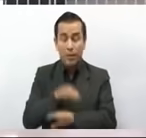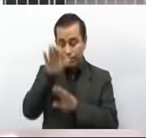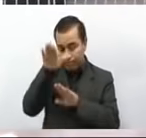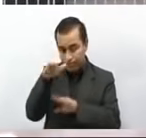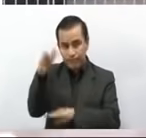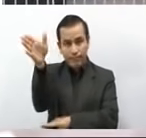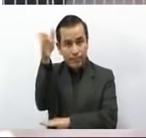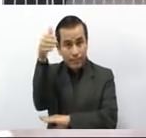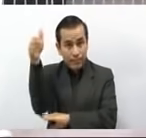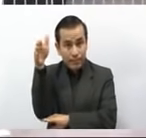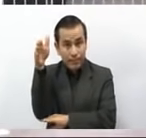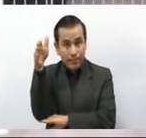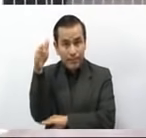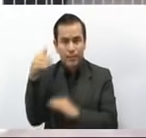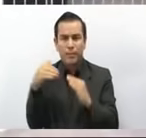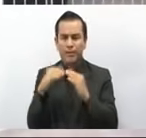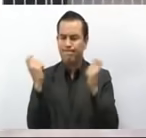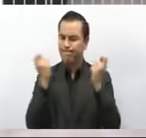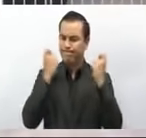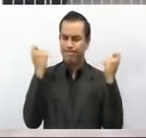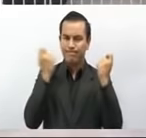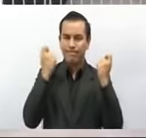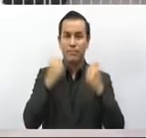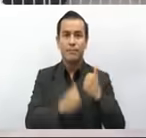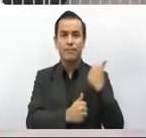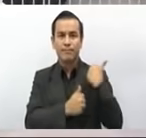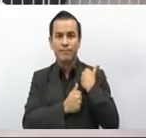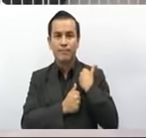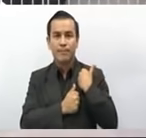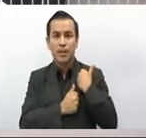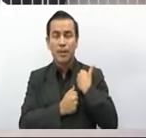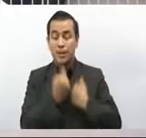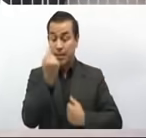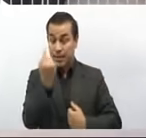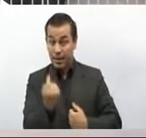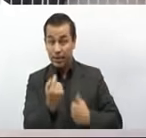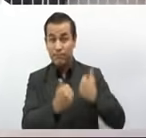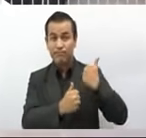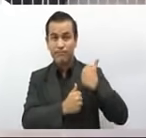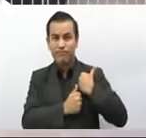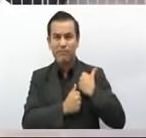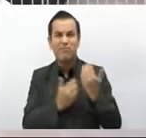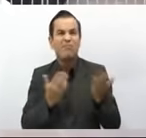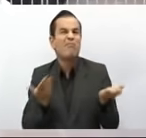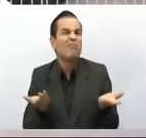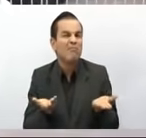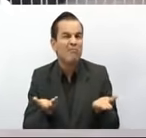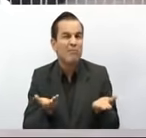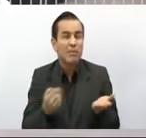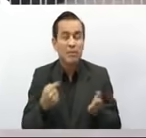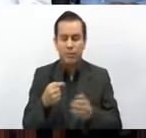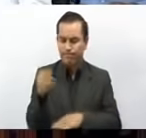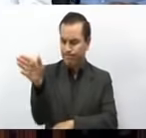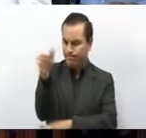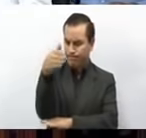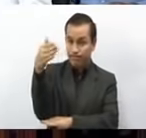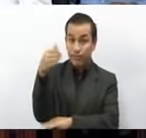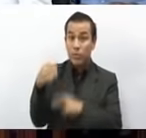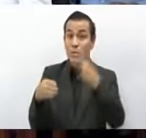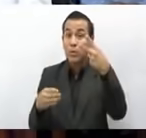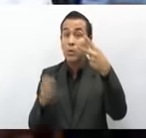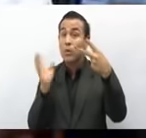por las glorias de su Fuerza Armada. El soldado salvadoreño solo tiene como bandera la bicolor de